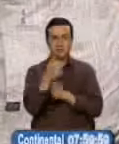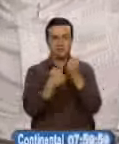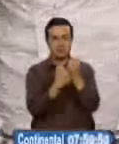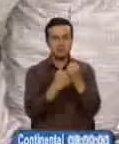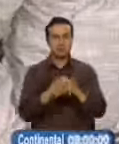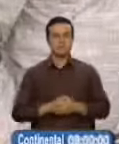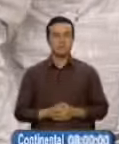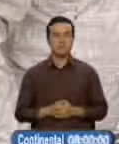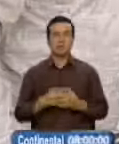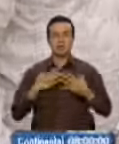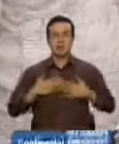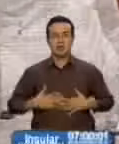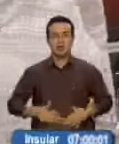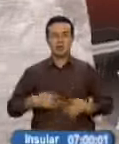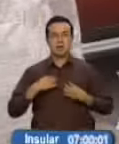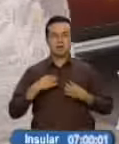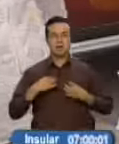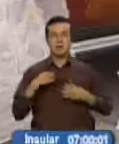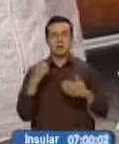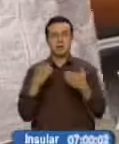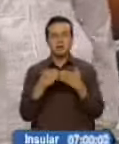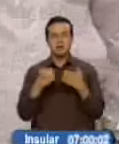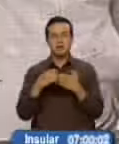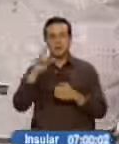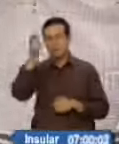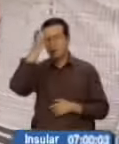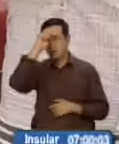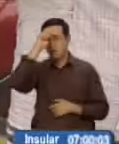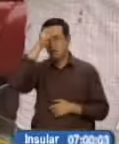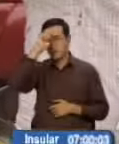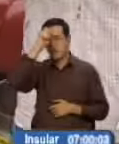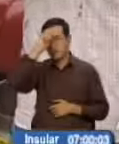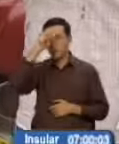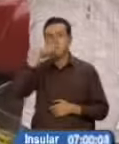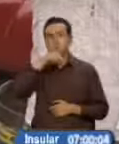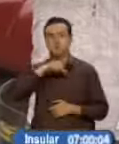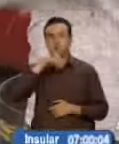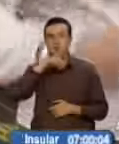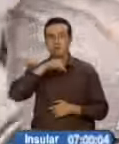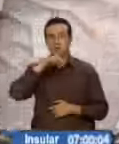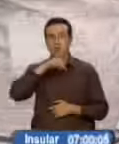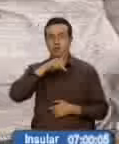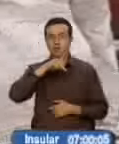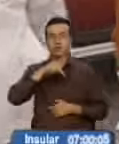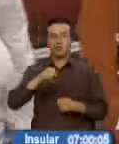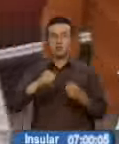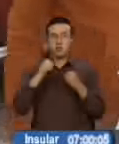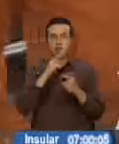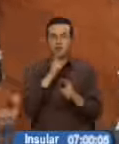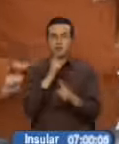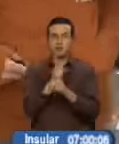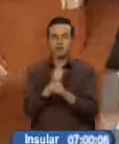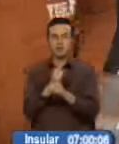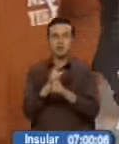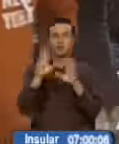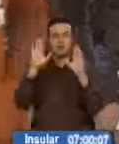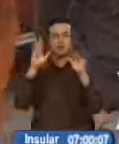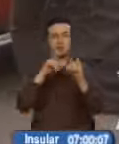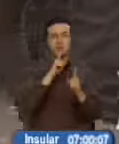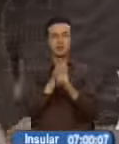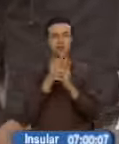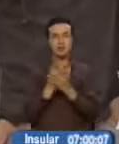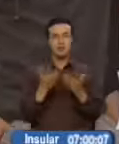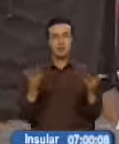allí la camiseta de Ecuador y la gorrita. Puerto Viejo con alma de acero. Con esto nos